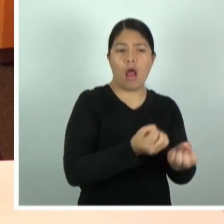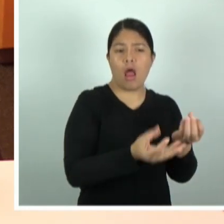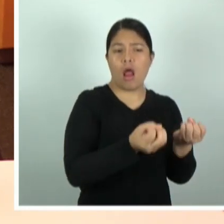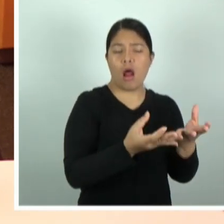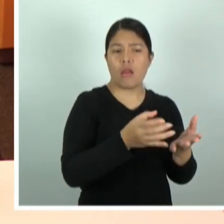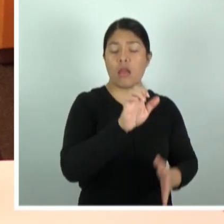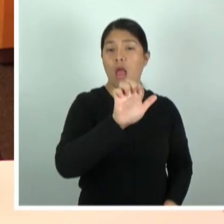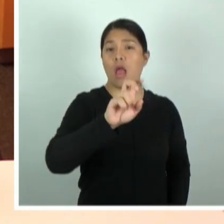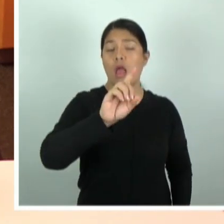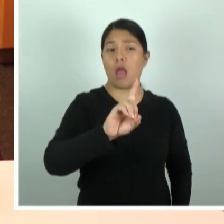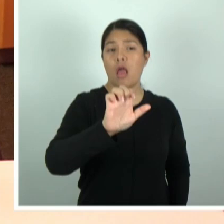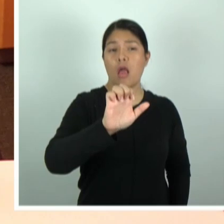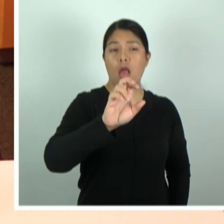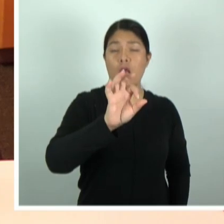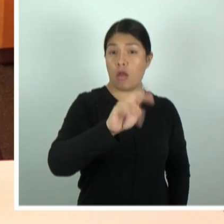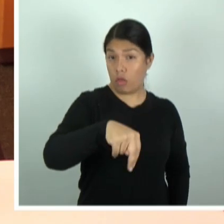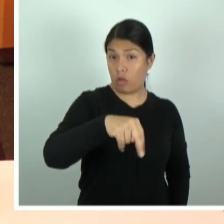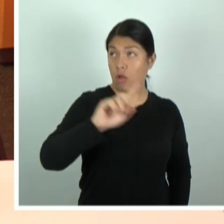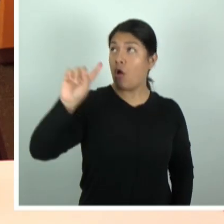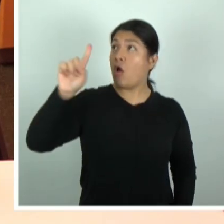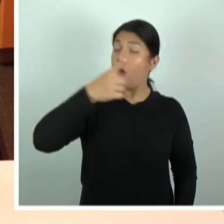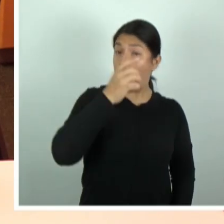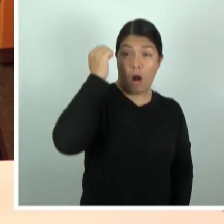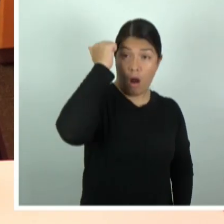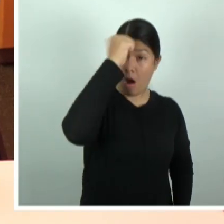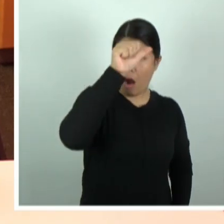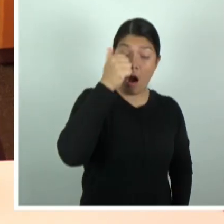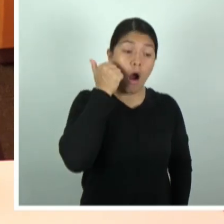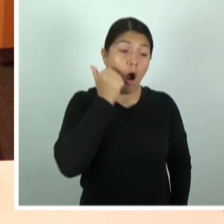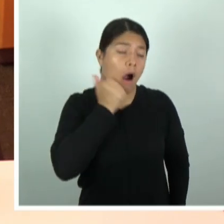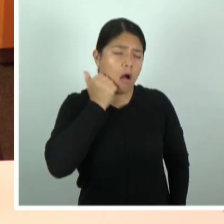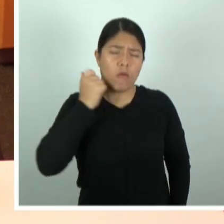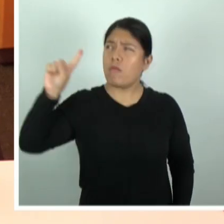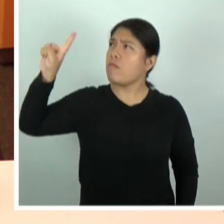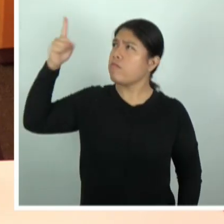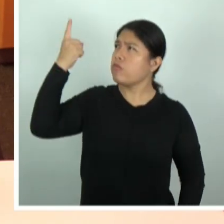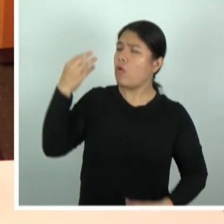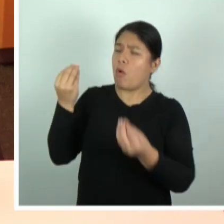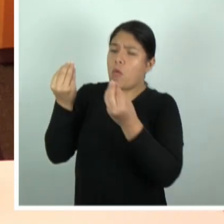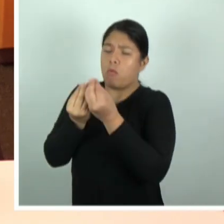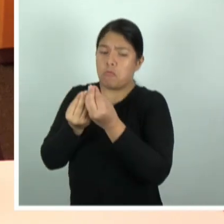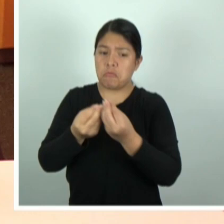el Señor, en aquel lugar que nosotros conocemos como el paraíso, Edén.